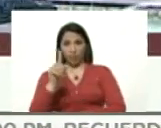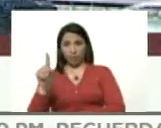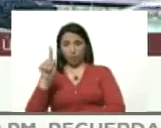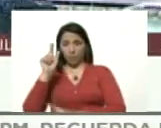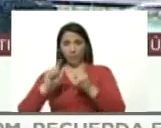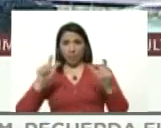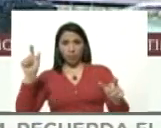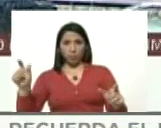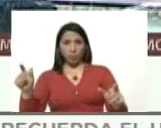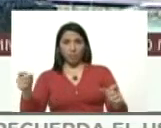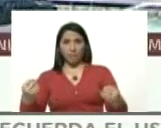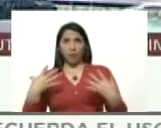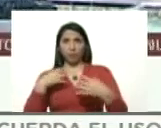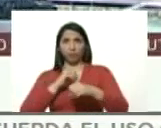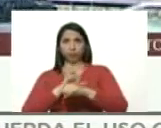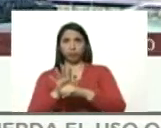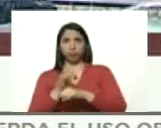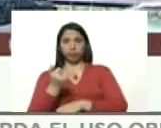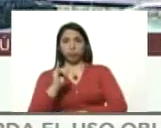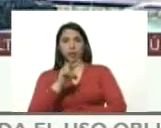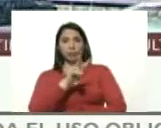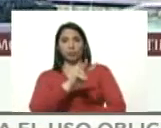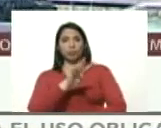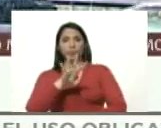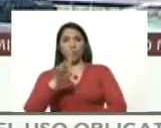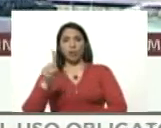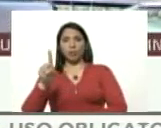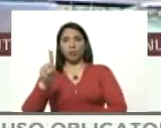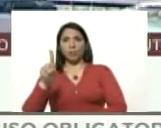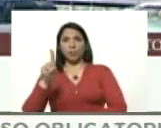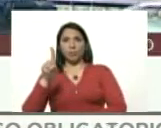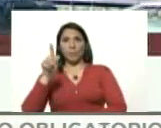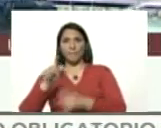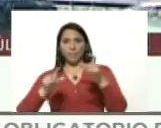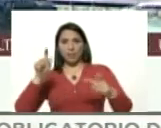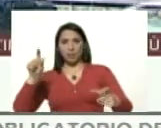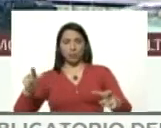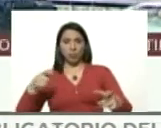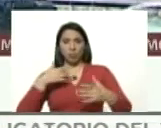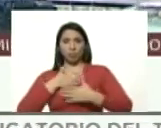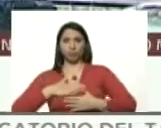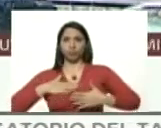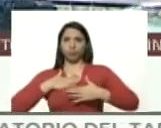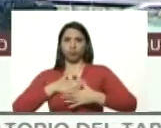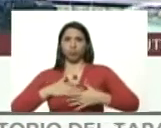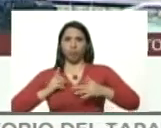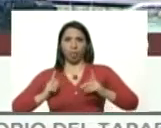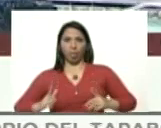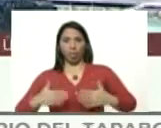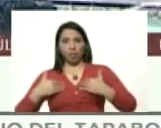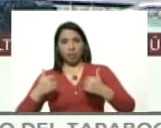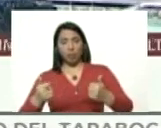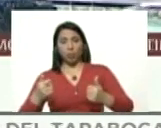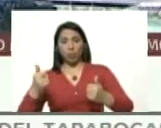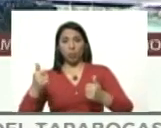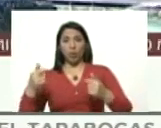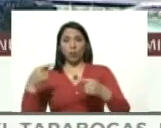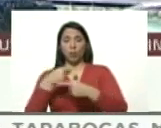casos, hay 241 personas que ya se han recuperado, lo cual equivale